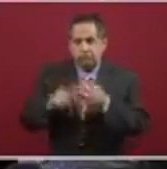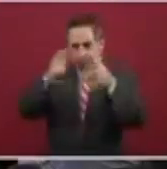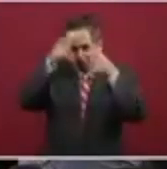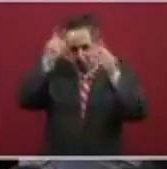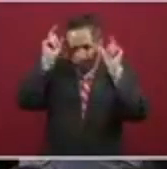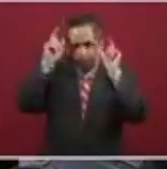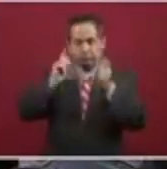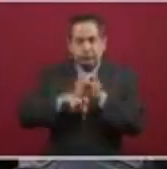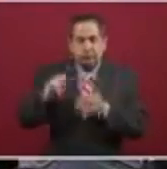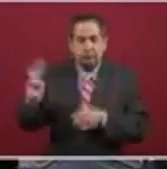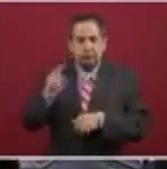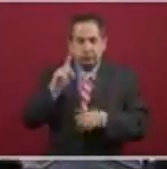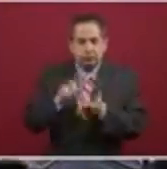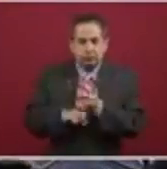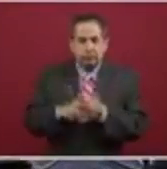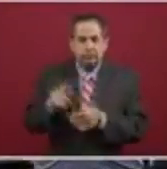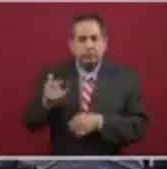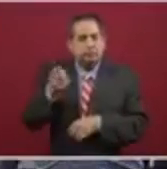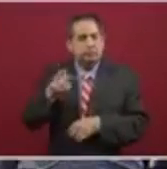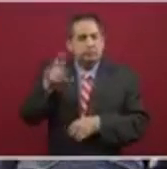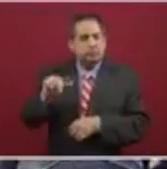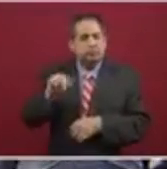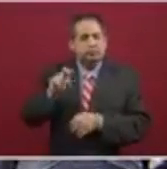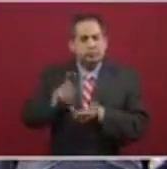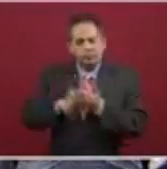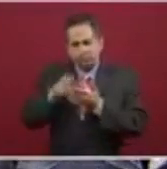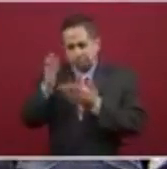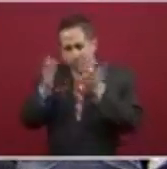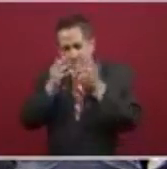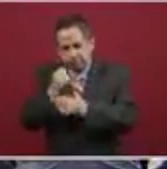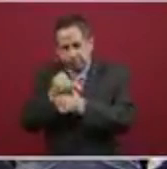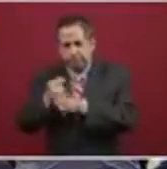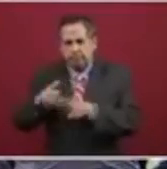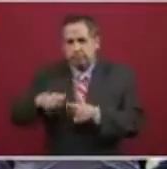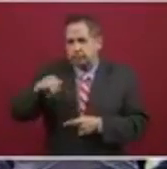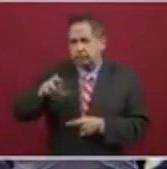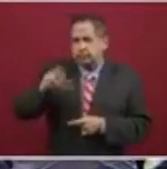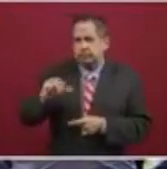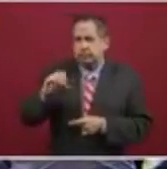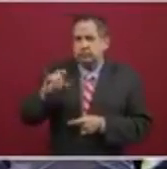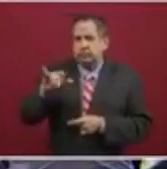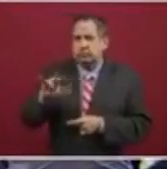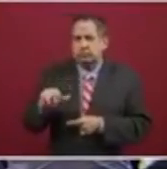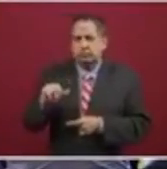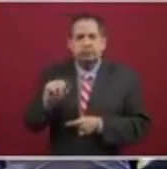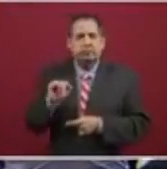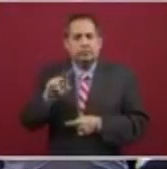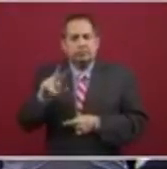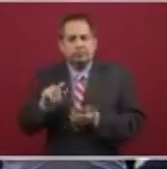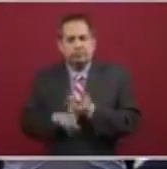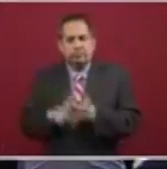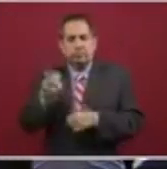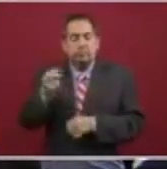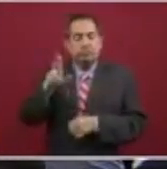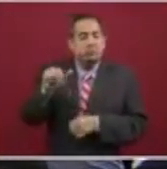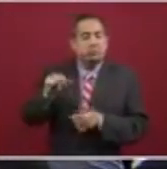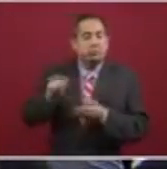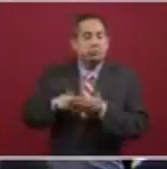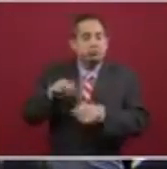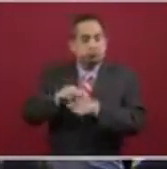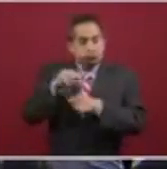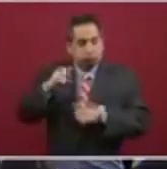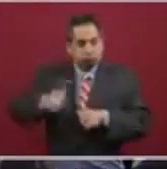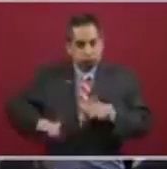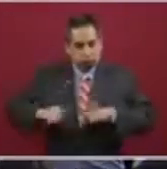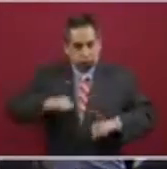la UNAM y doctora en ciencias de la enfermería, María Olivia López Silva, la doctora médico